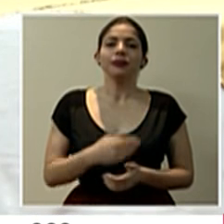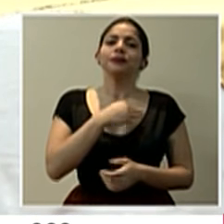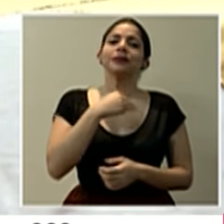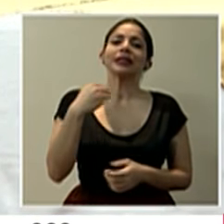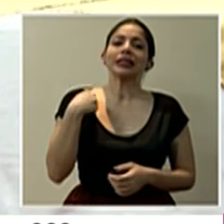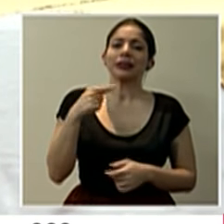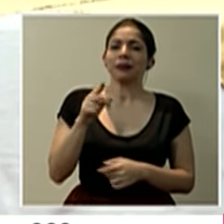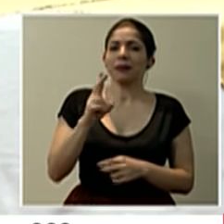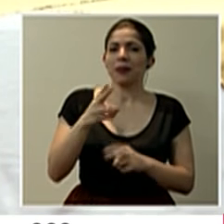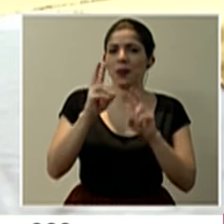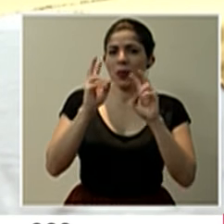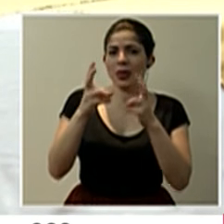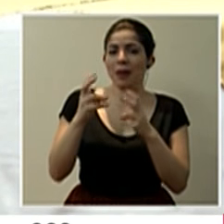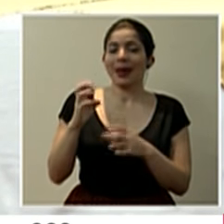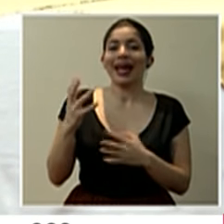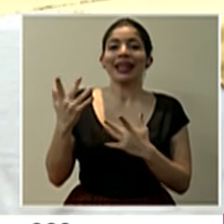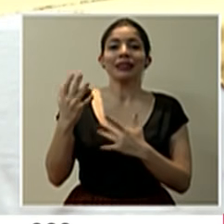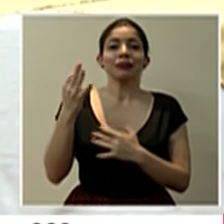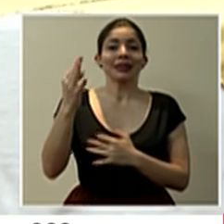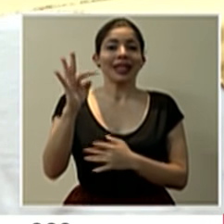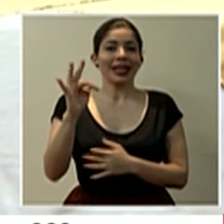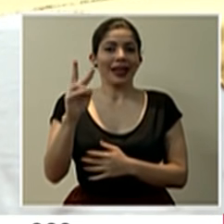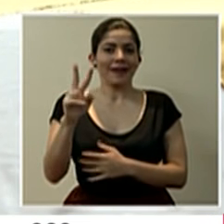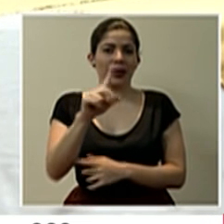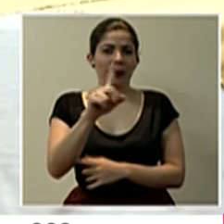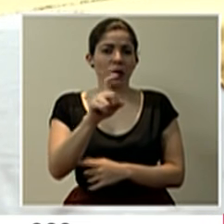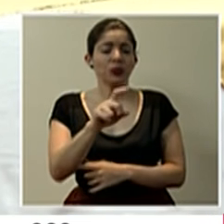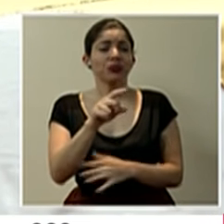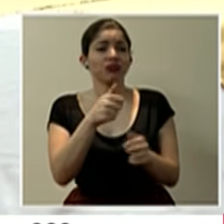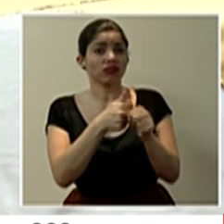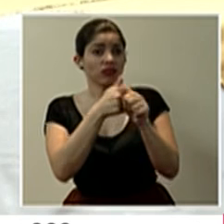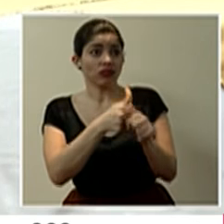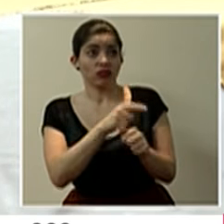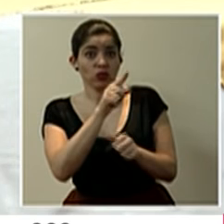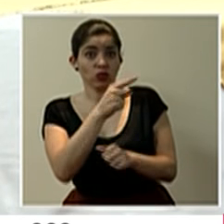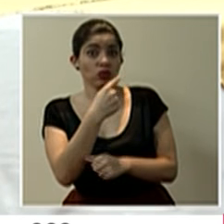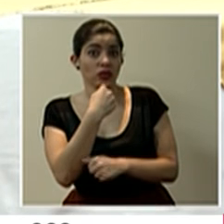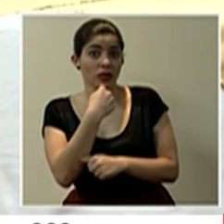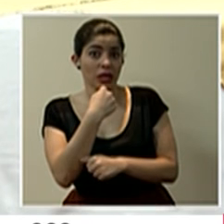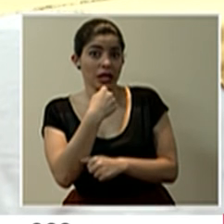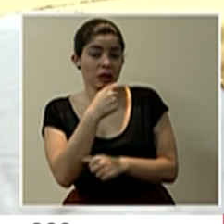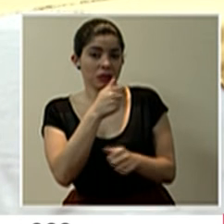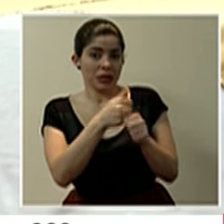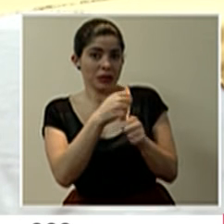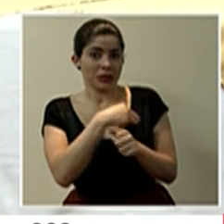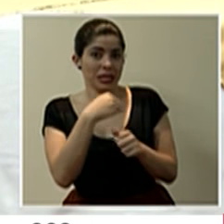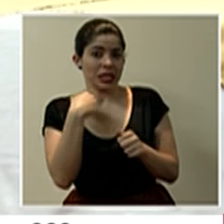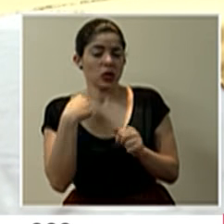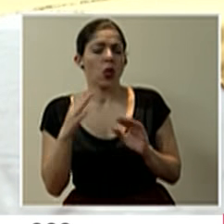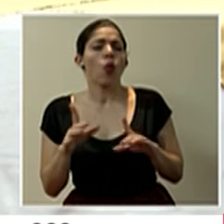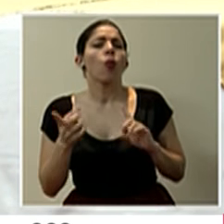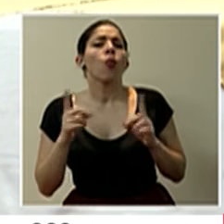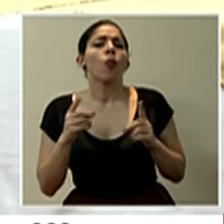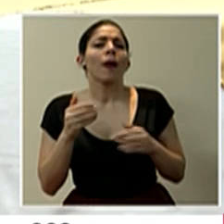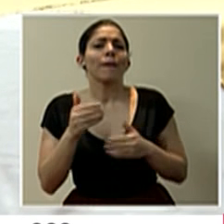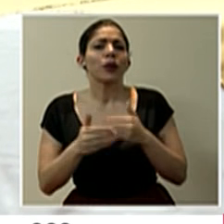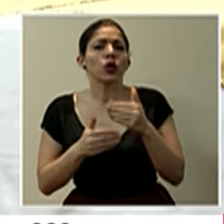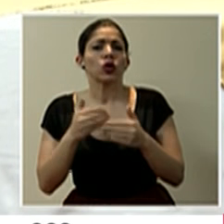Ministro, en esa misma línea, Esperanza TV consulta, en base a lo expresado por usted, ministro, ¿cuál sería el